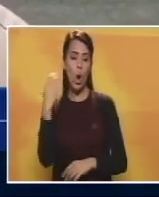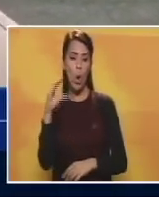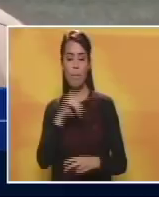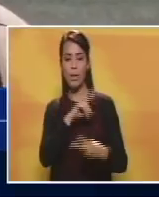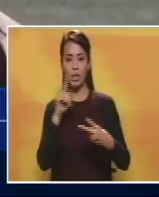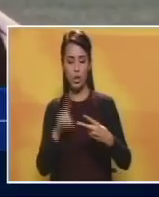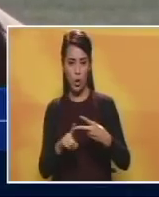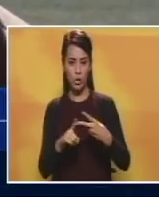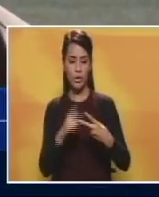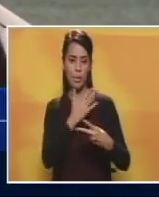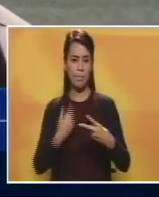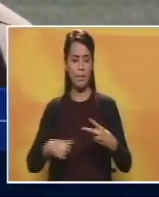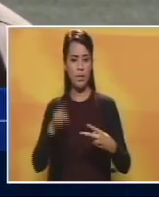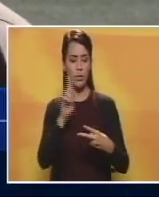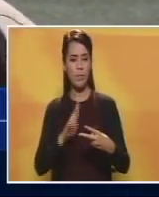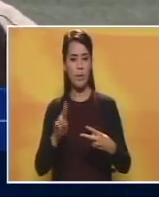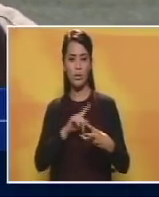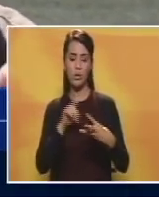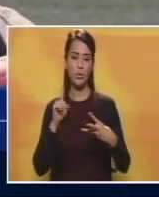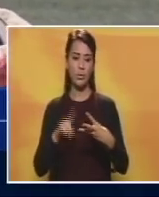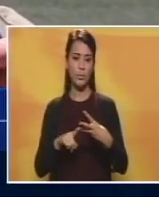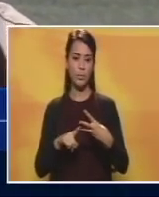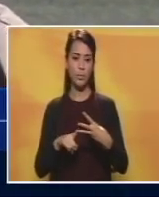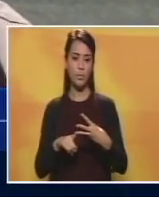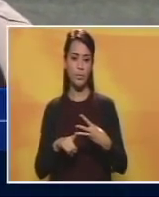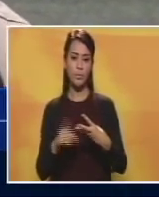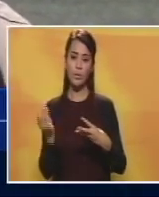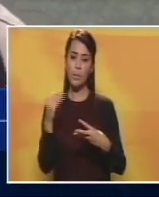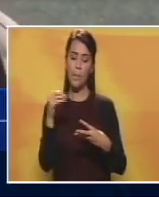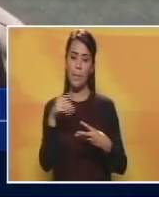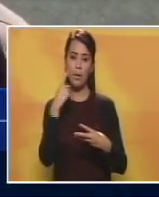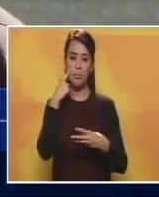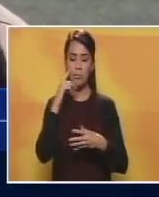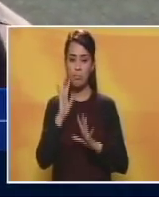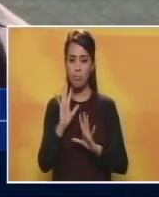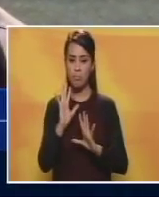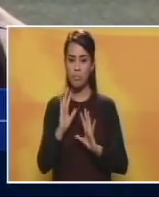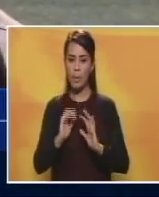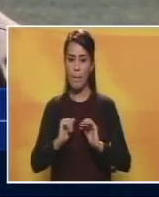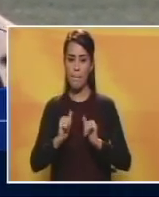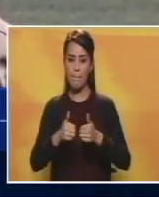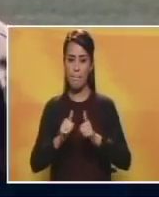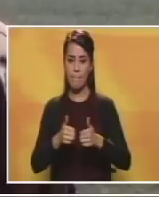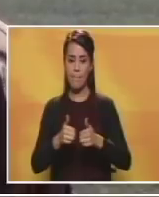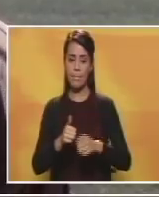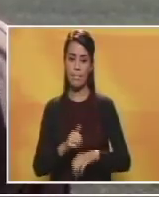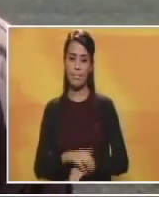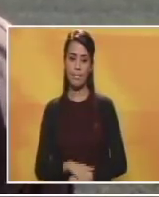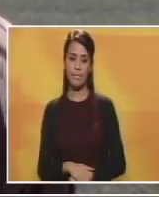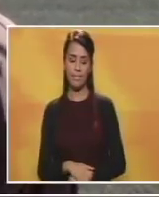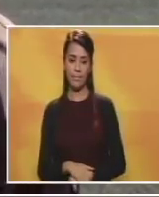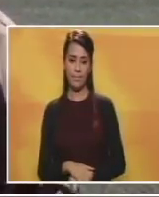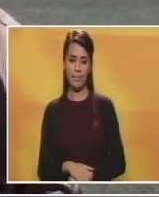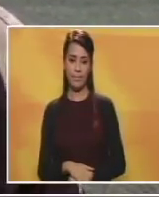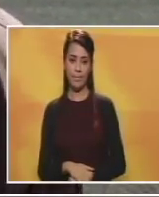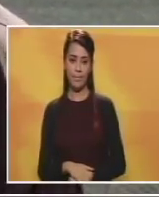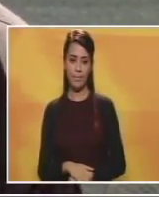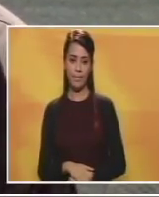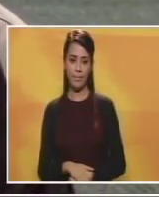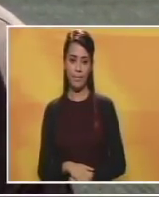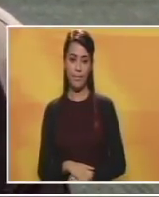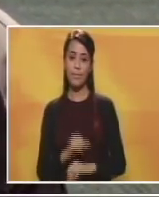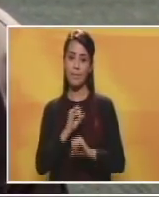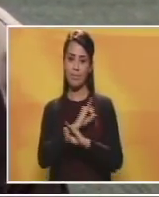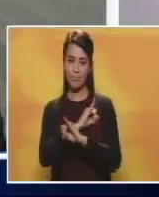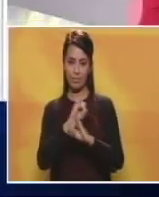colombiana, y también va a estar Edgar Rentería, quien se presume será quien encienda el pebetero de los Juegos Centroamericanos. De esta forma